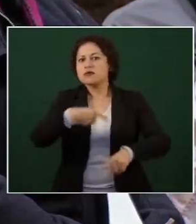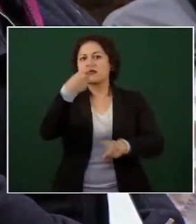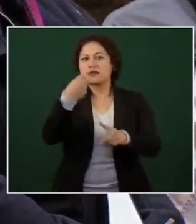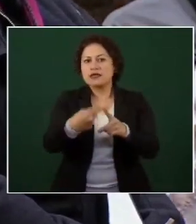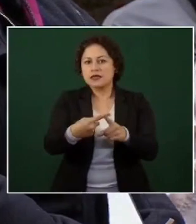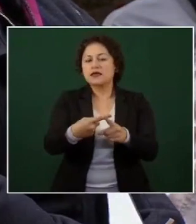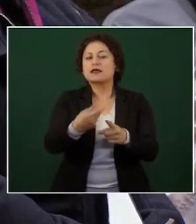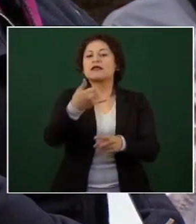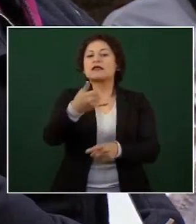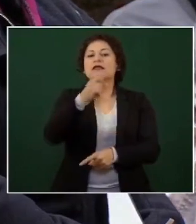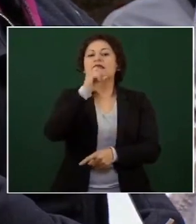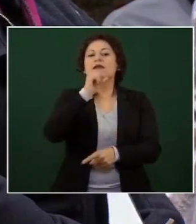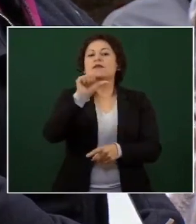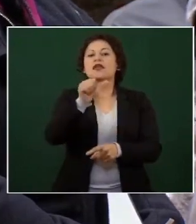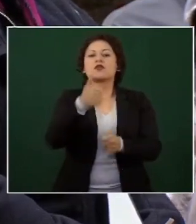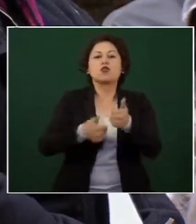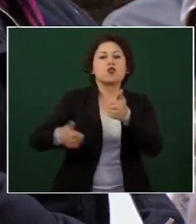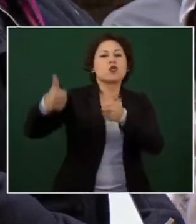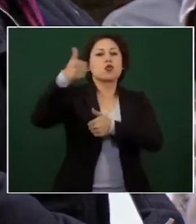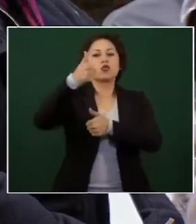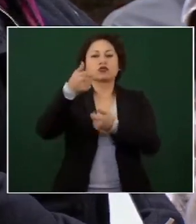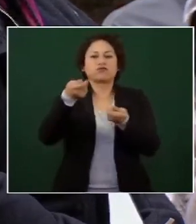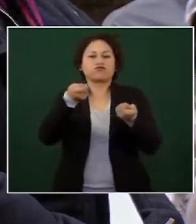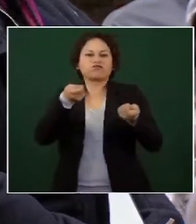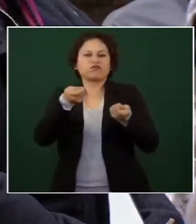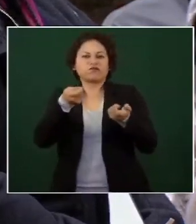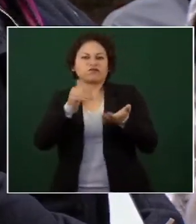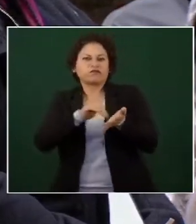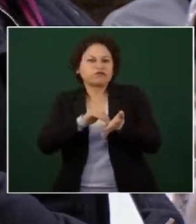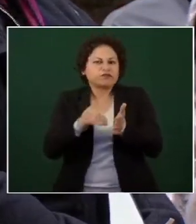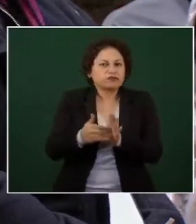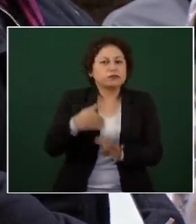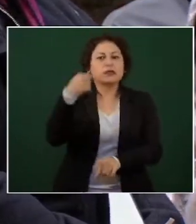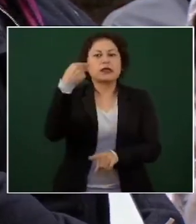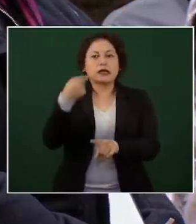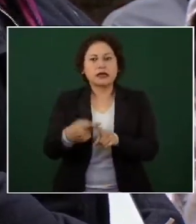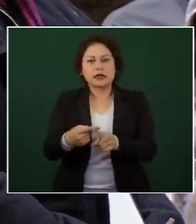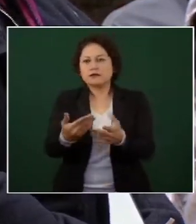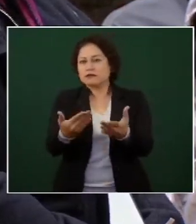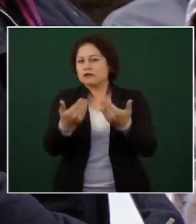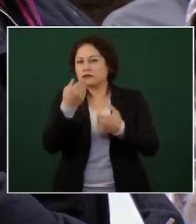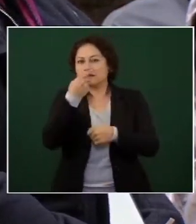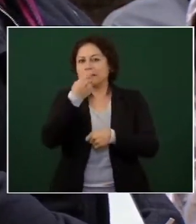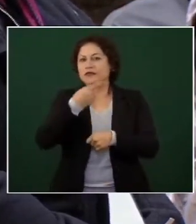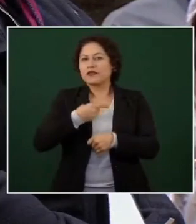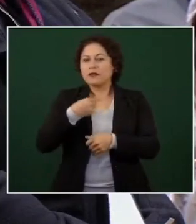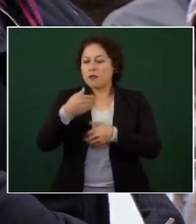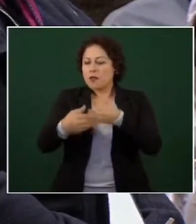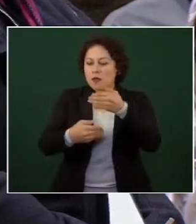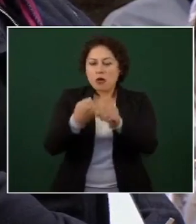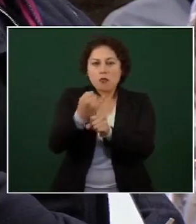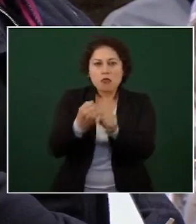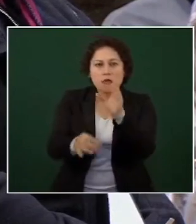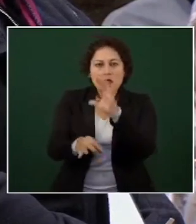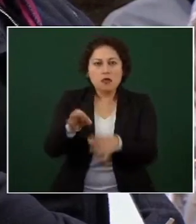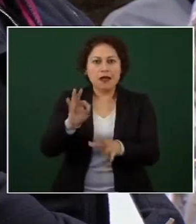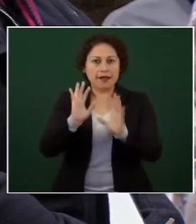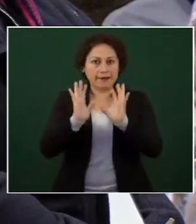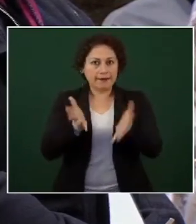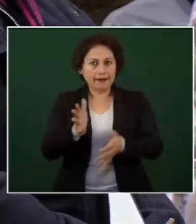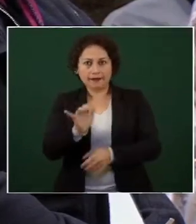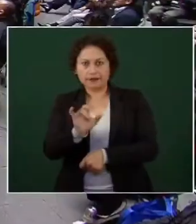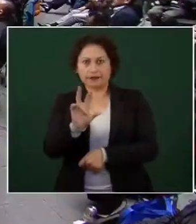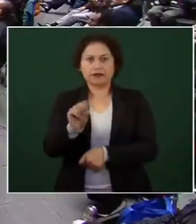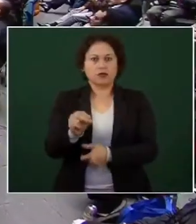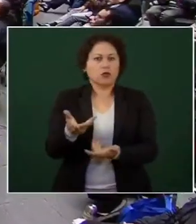autores intelectuales que hay detrás. ¿Hay avances al respecto? ¿No hay? ¿Cuál es el punto en donde estamos ahorita en